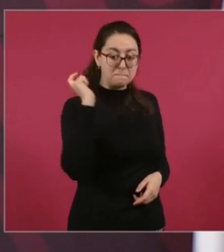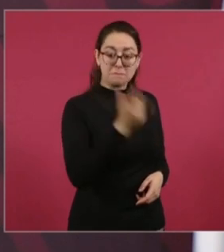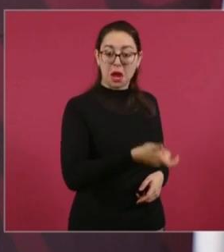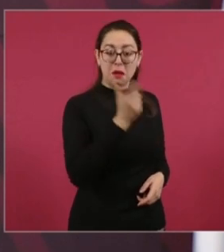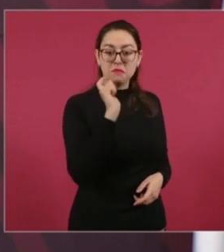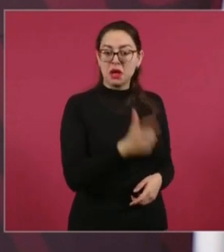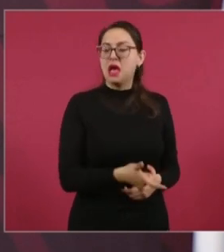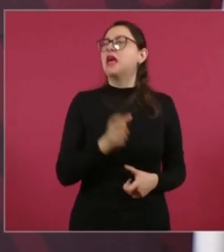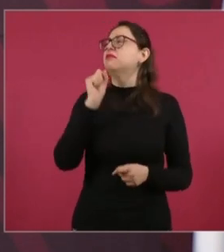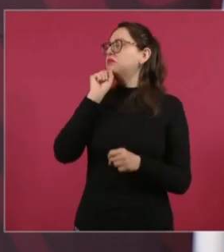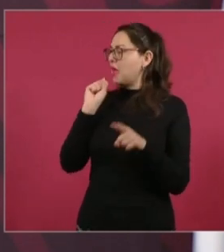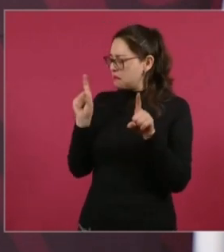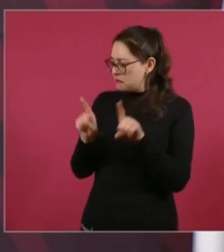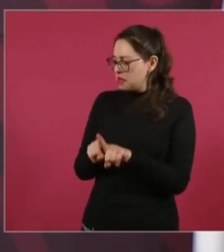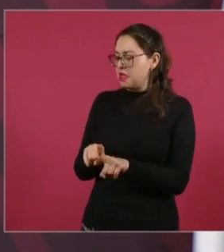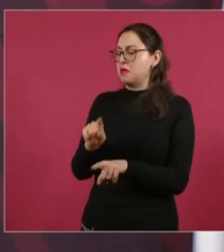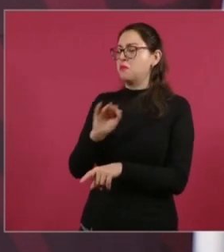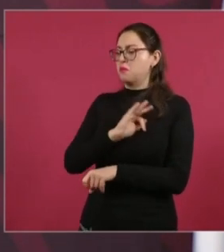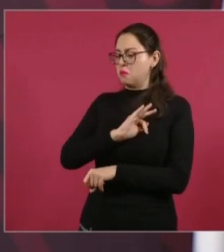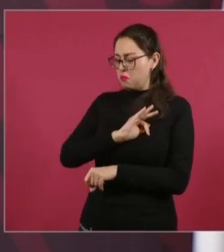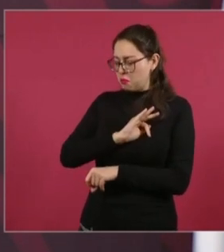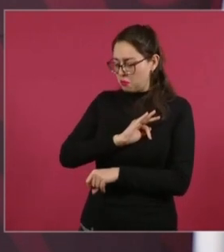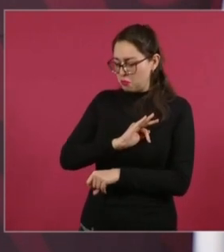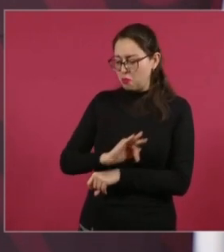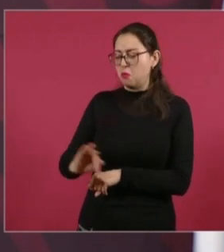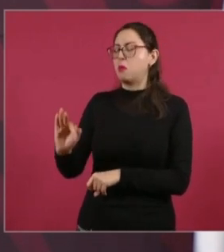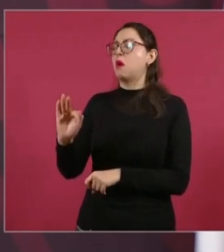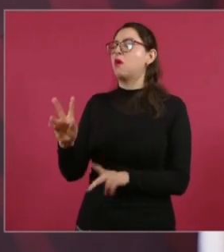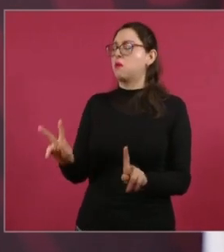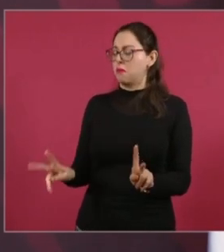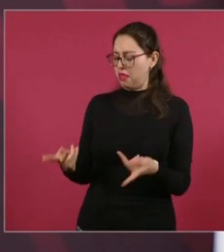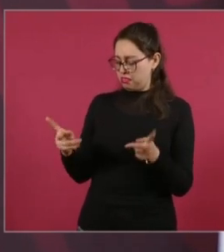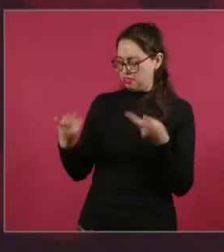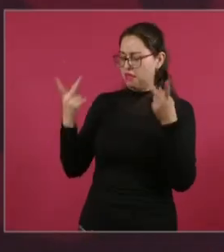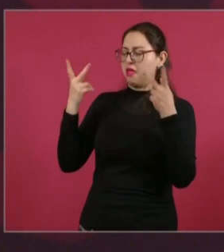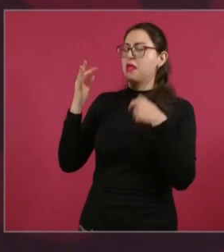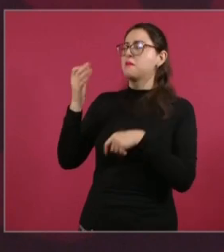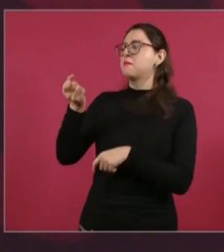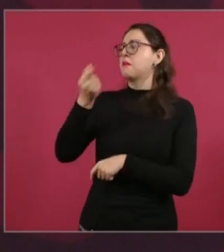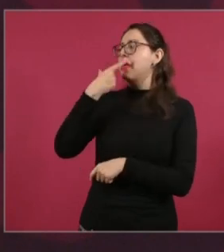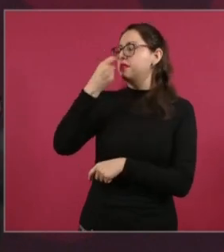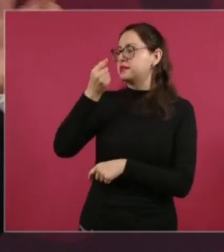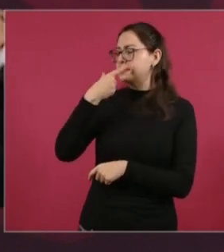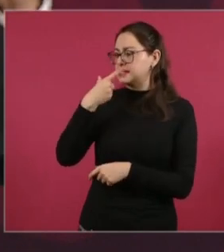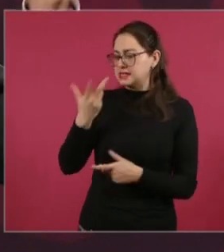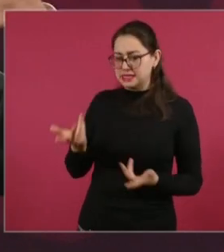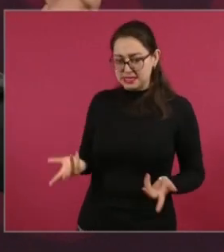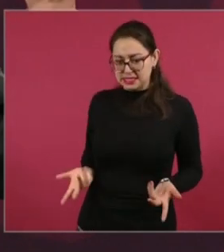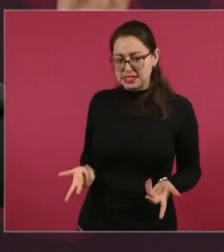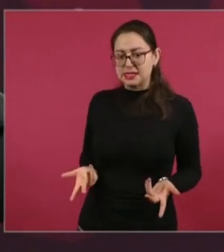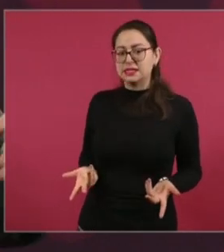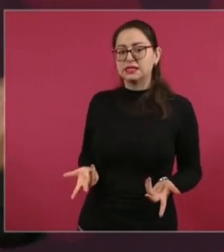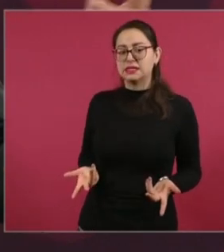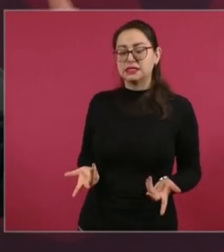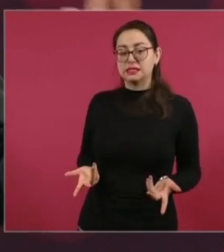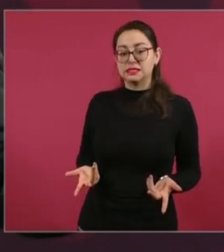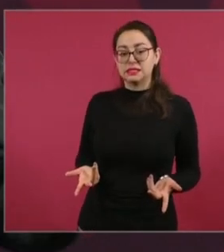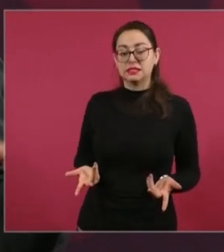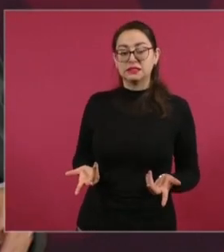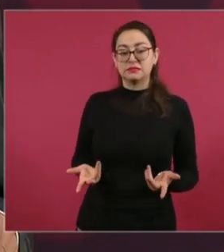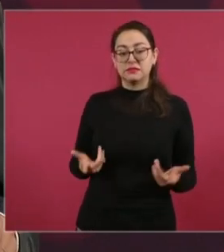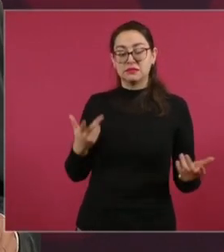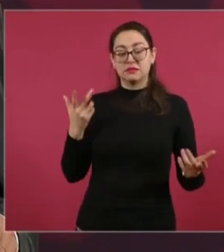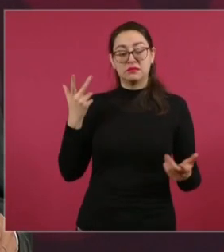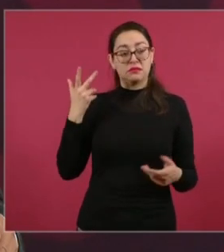resuelvan, el problema de la diabetes en muy poco